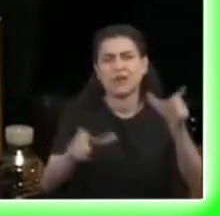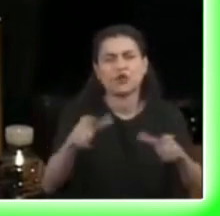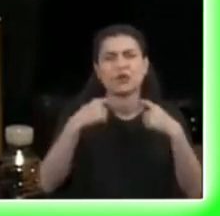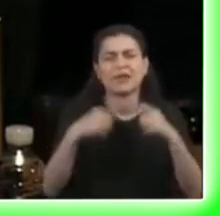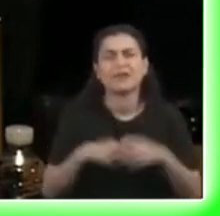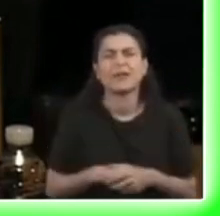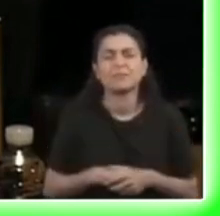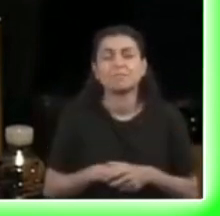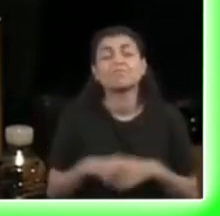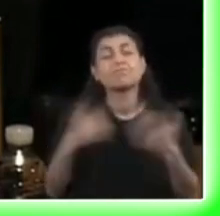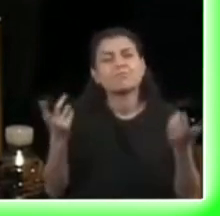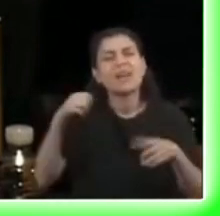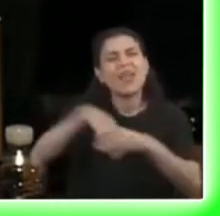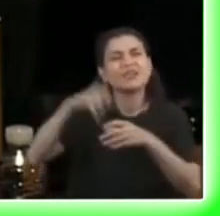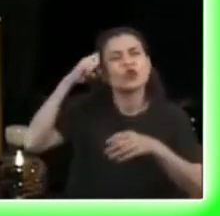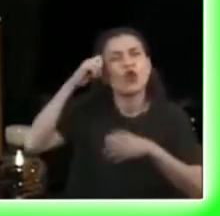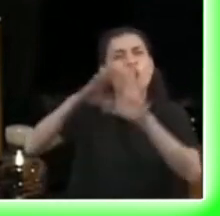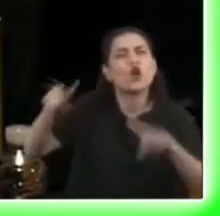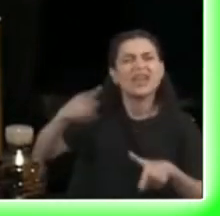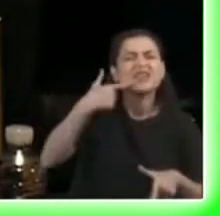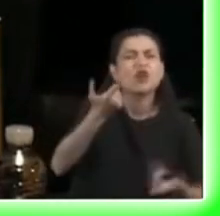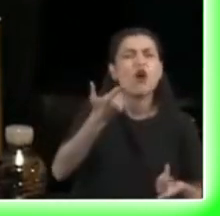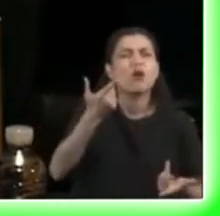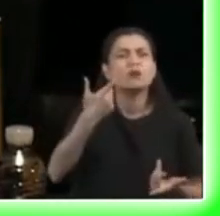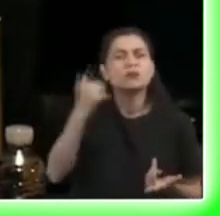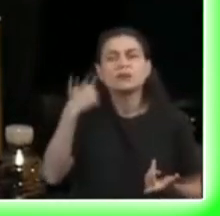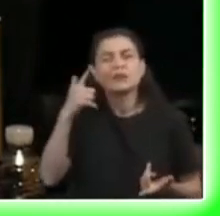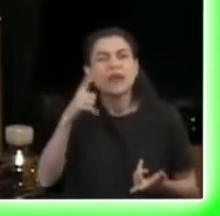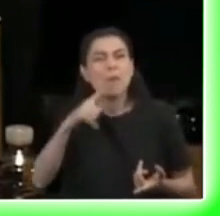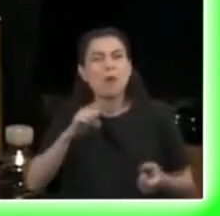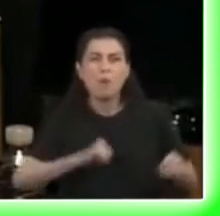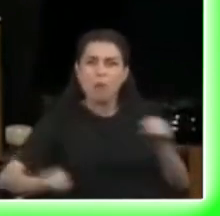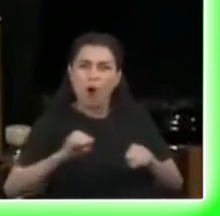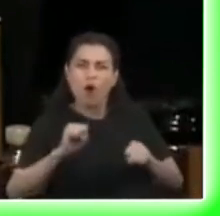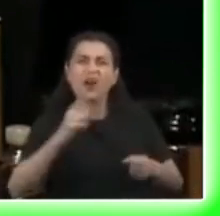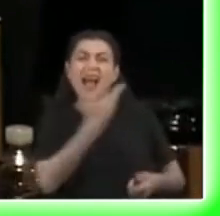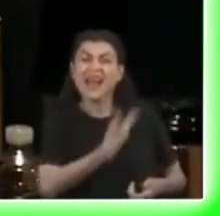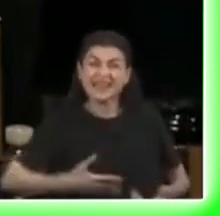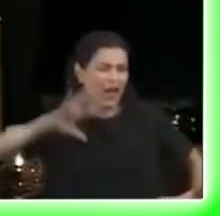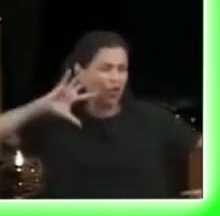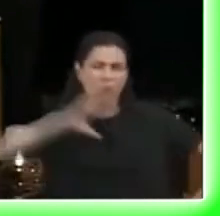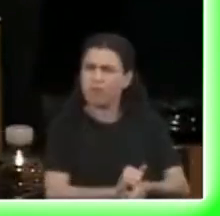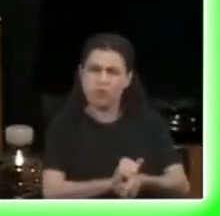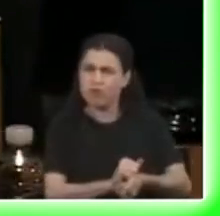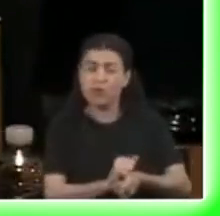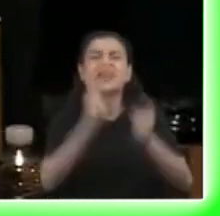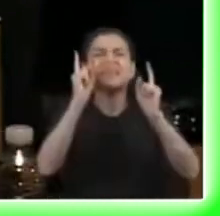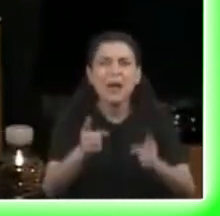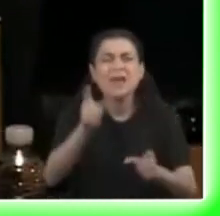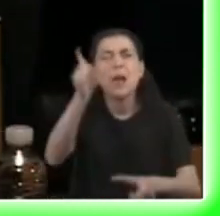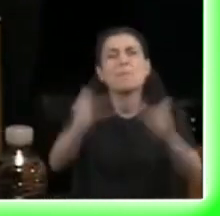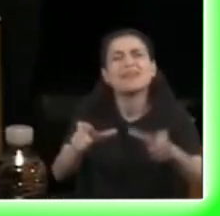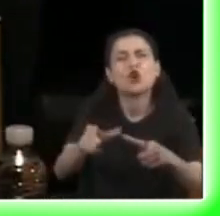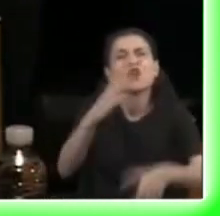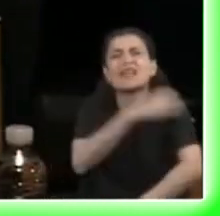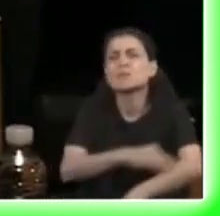Los degenerados fiscales están dispuestos a quebrar al Estado y que 10 millones de argentinos más caigan en la pobreza y la